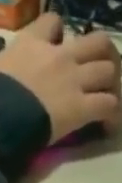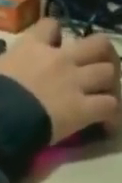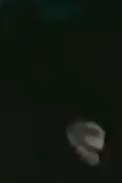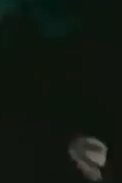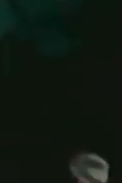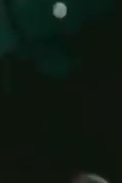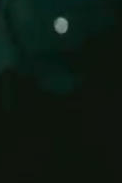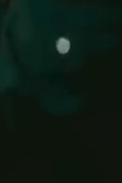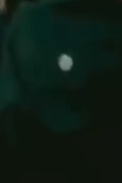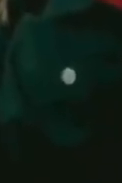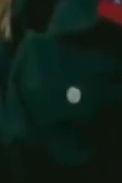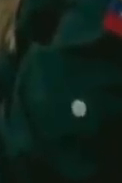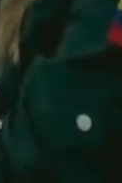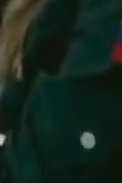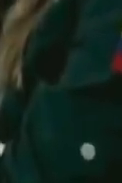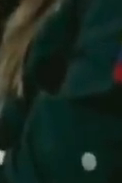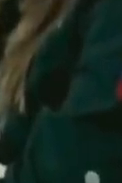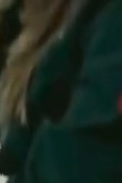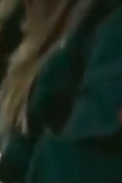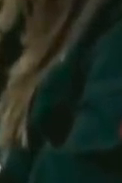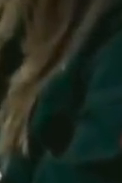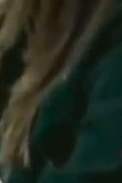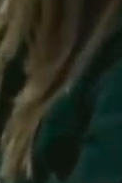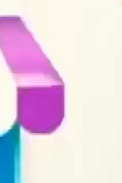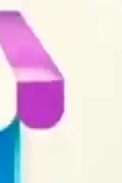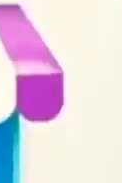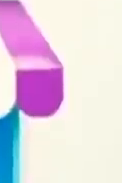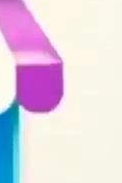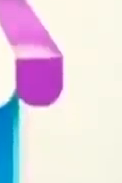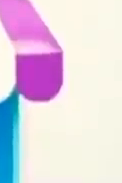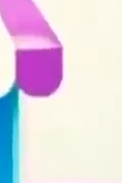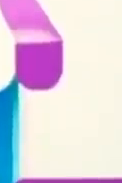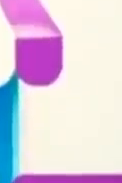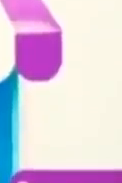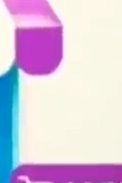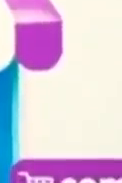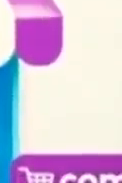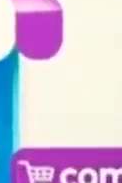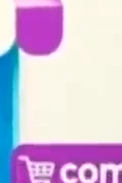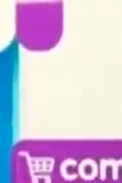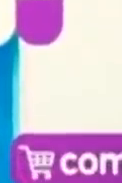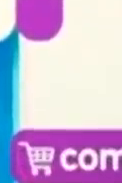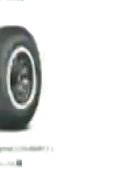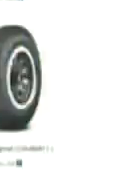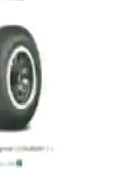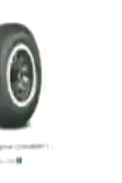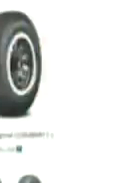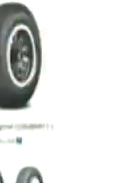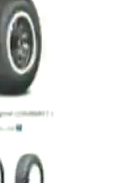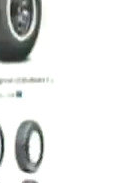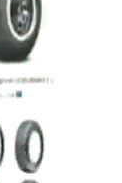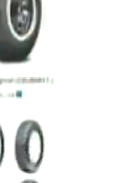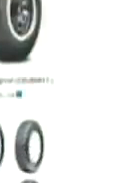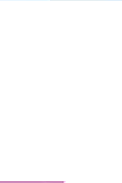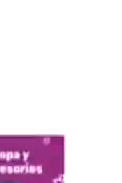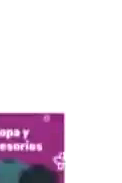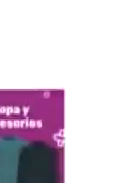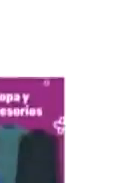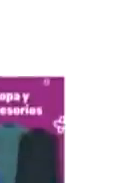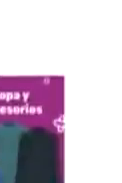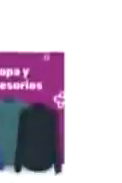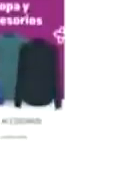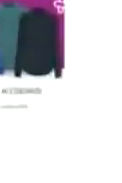garantía de seguridad que ofrece el Estado venezolano. Contamos con más de 30 categorías de artículos,